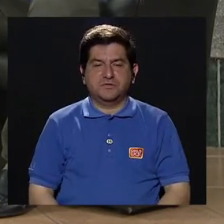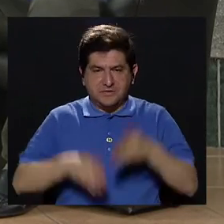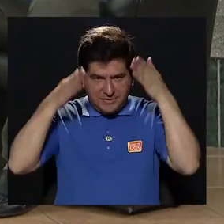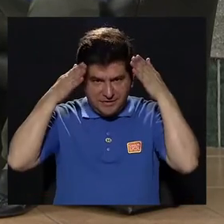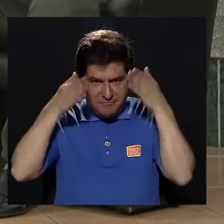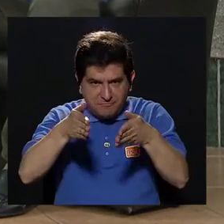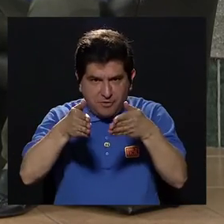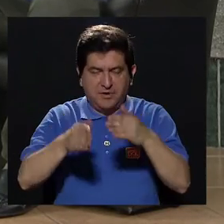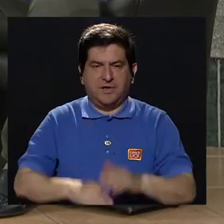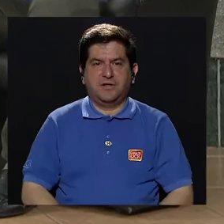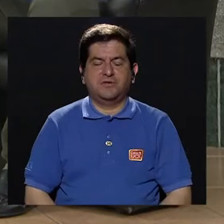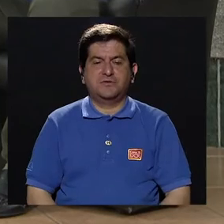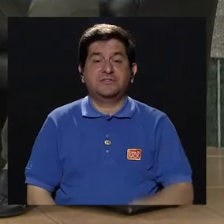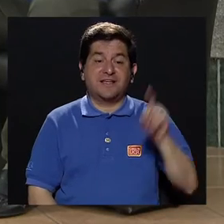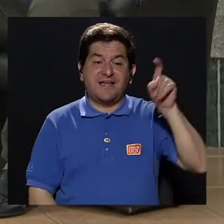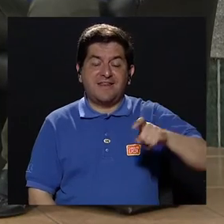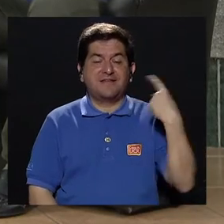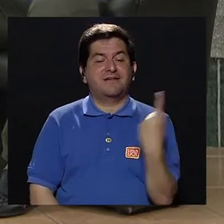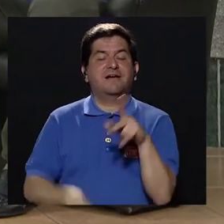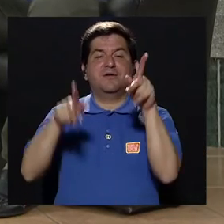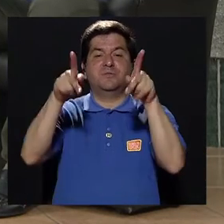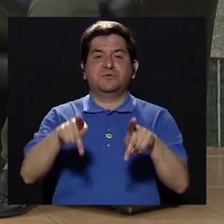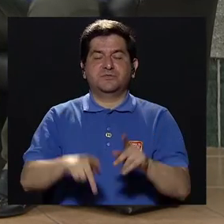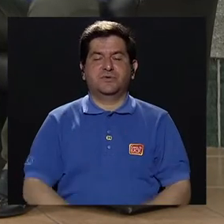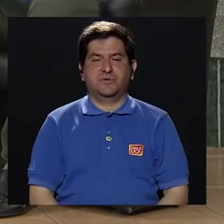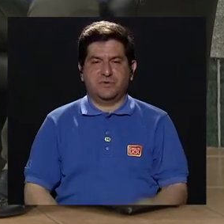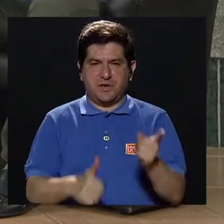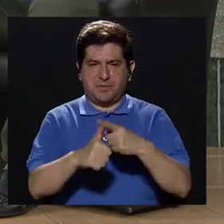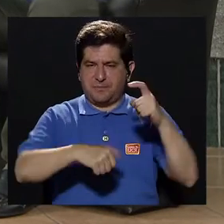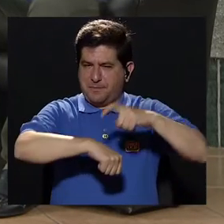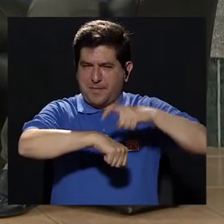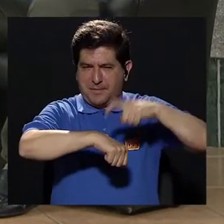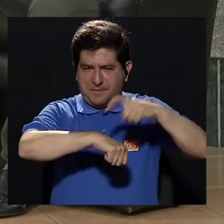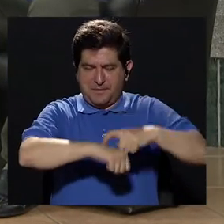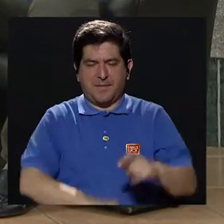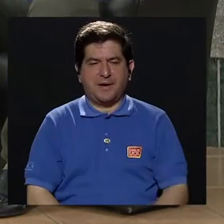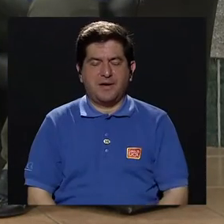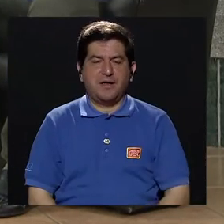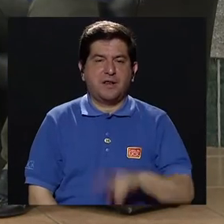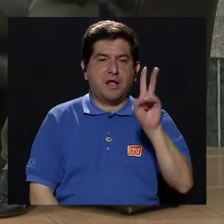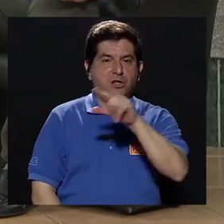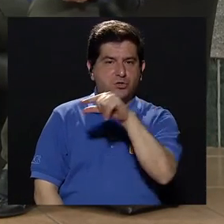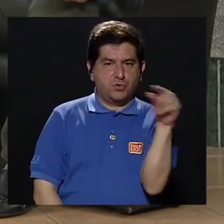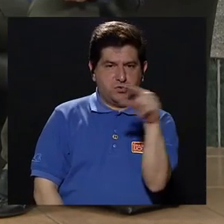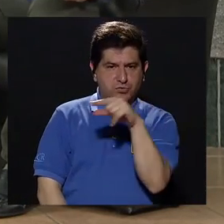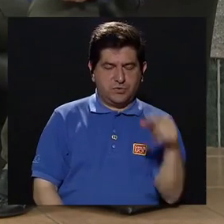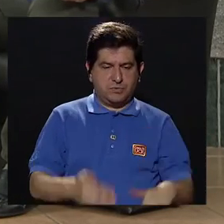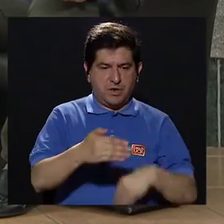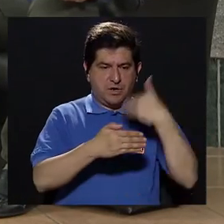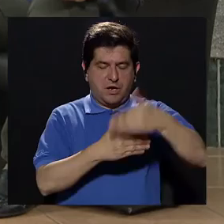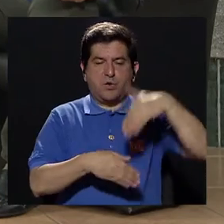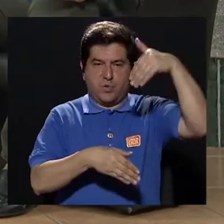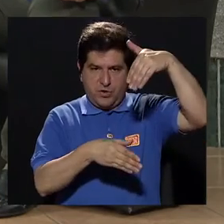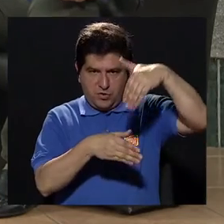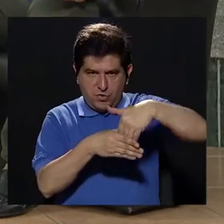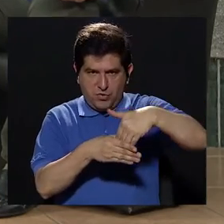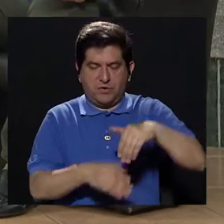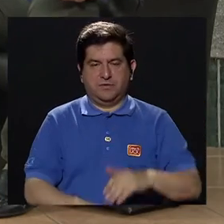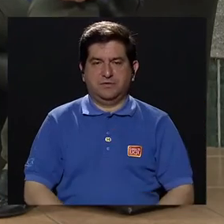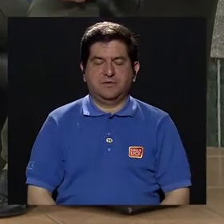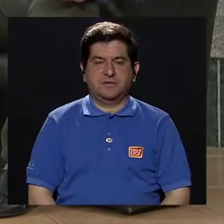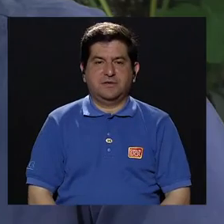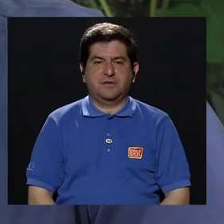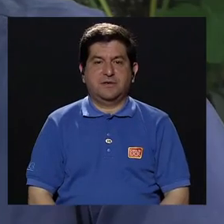estamos atacando las necesidades de cada quien. Entonces empieza en una fase 1, que son las primeras 2 semanas posterior al